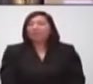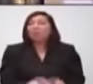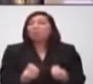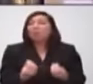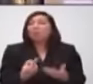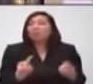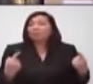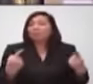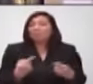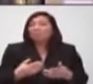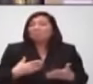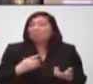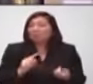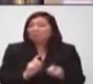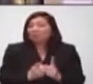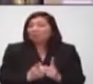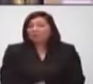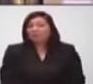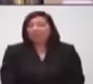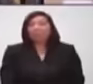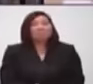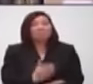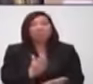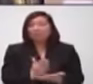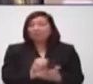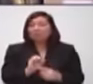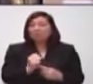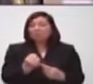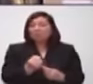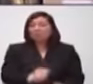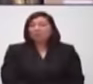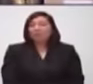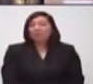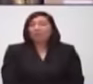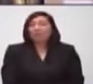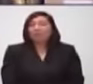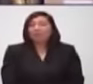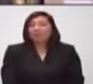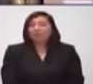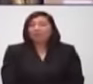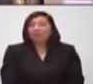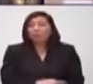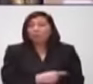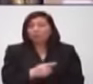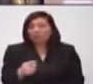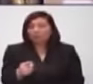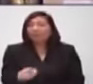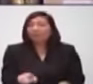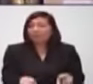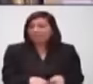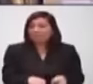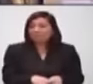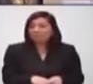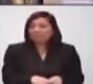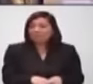caso contrario se puede convertir o ya se convirtió en un problema social. Y pido y solicito que ustedes, a través también, irás